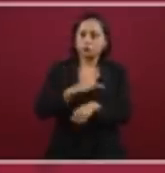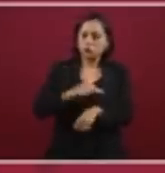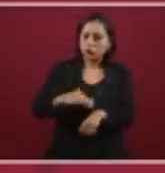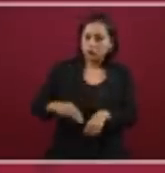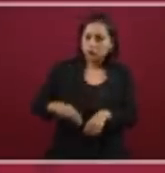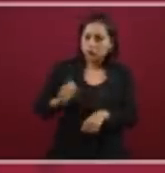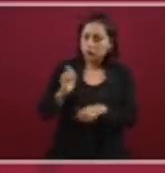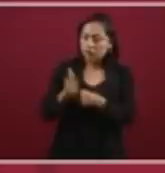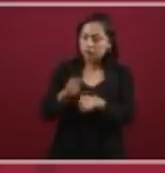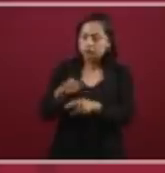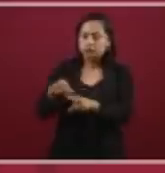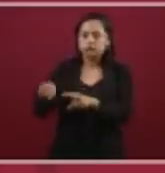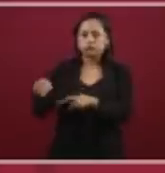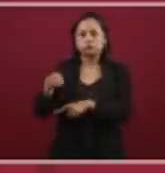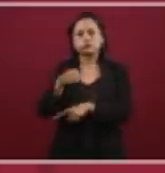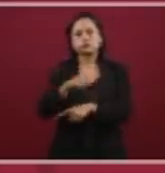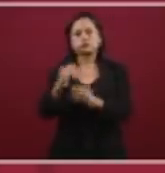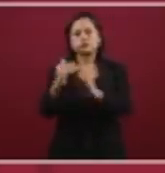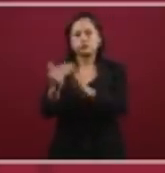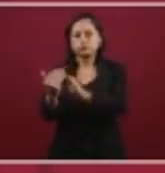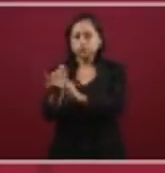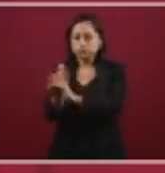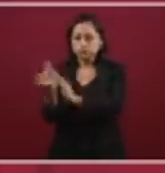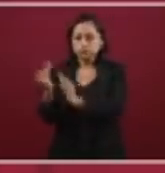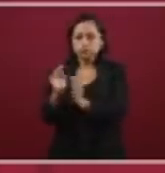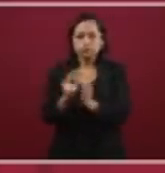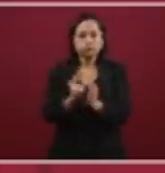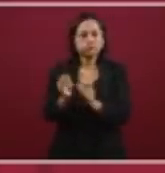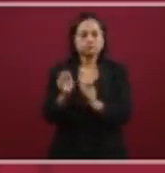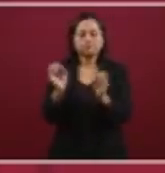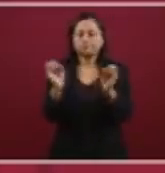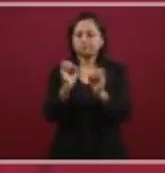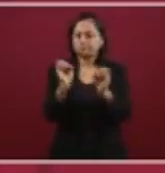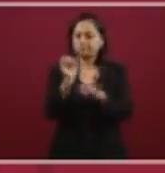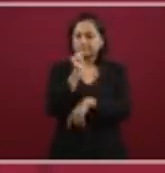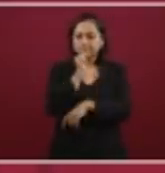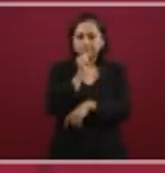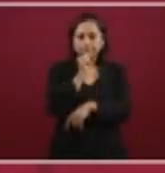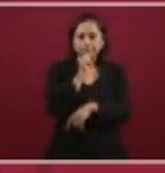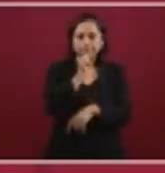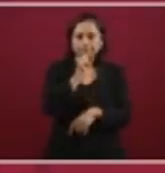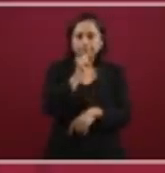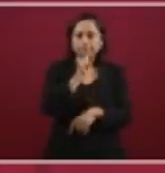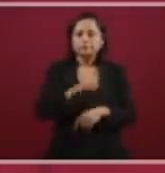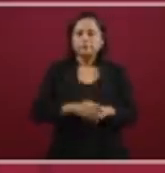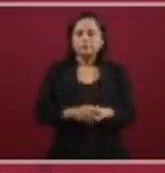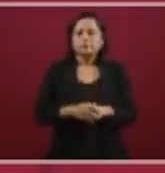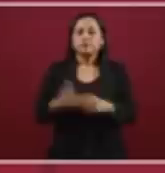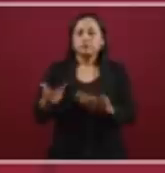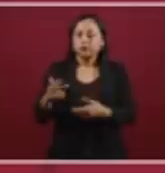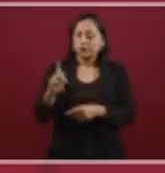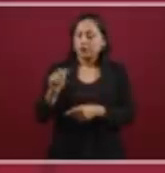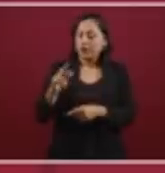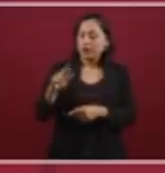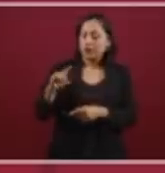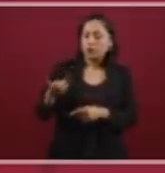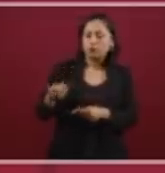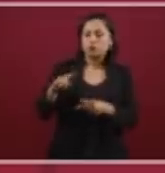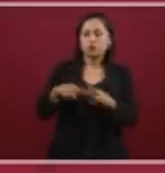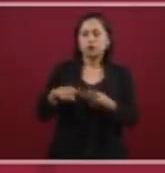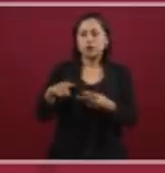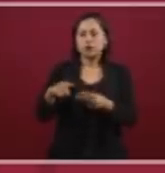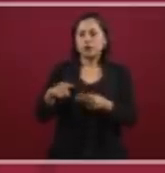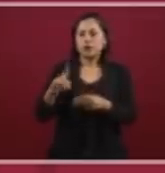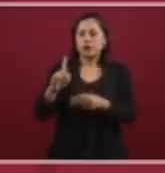que investigamos gt iguala en el predio de la parota no en pozos de iguala con